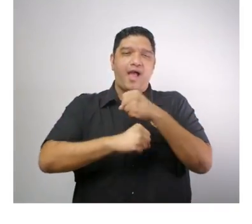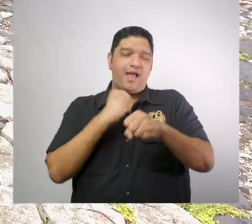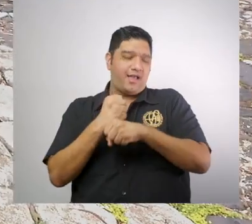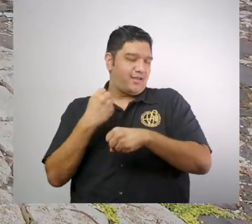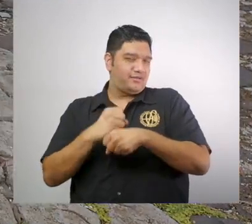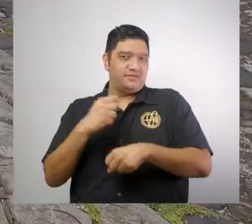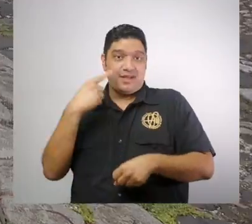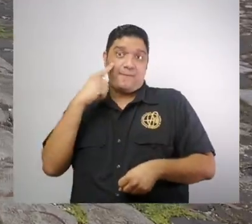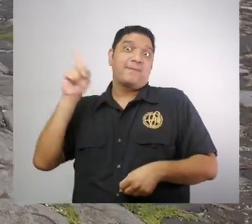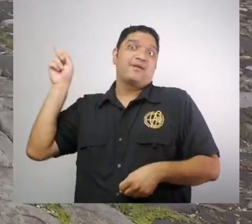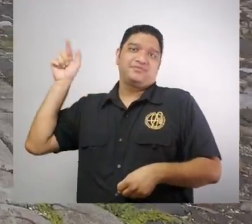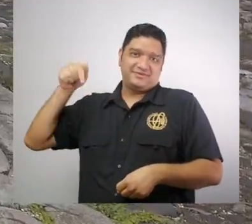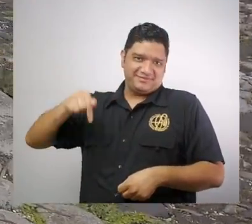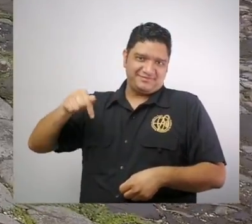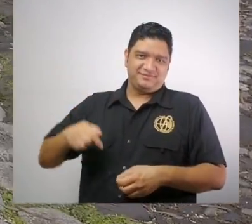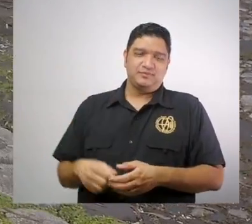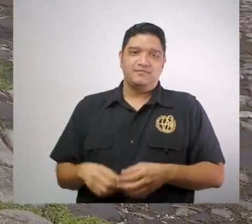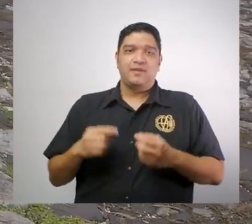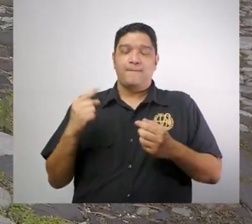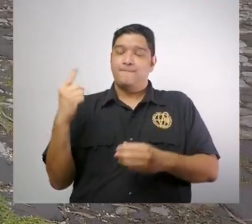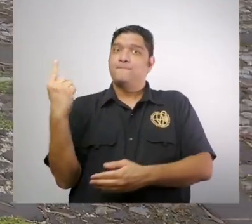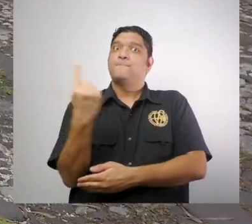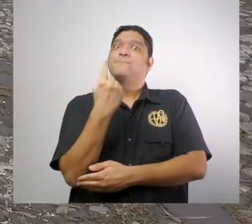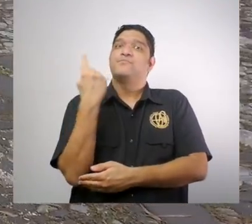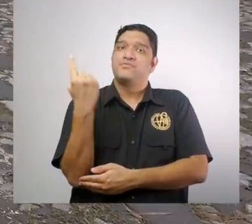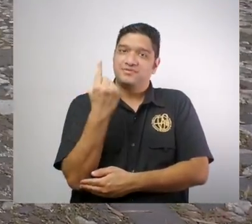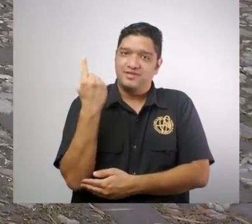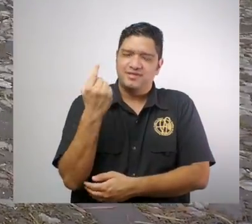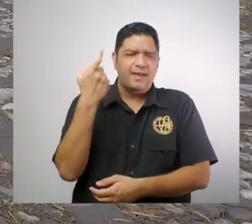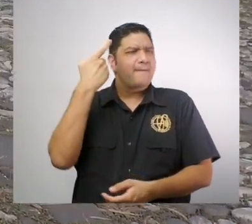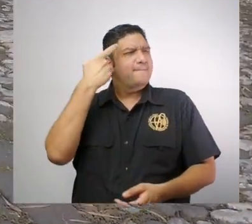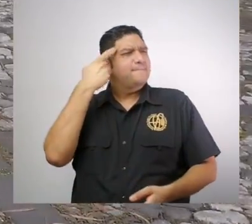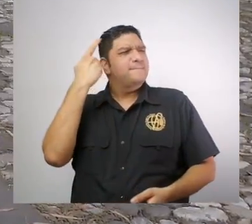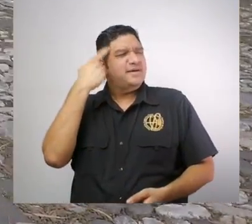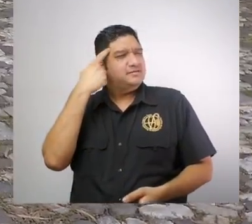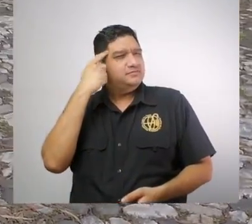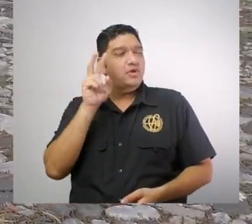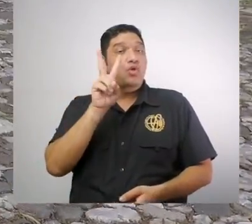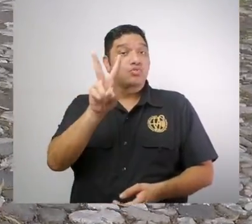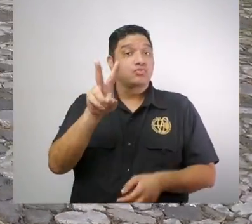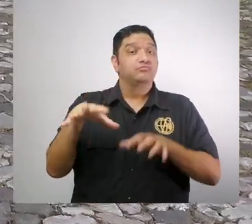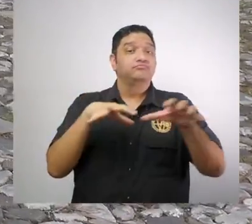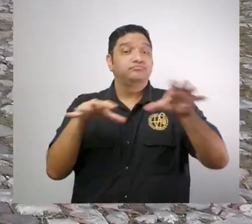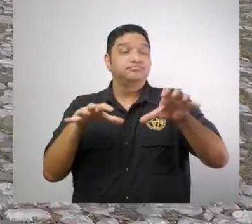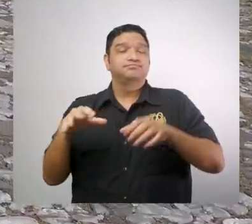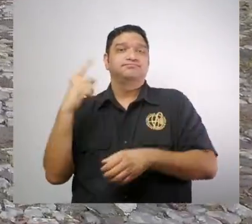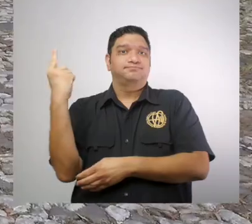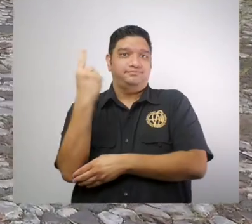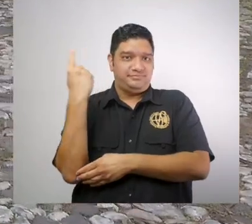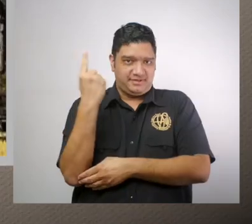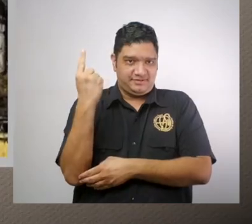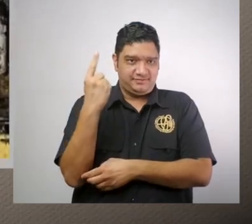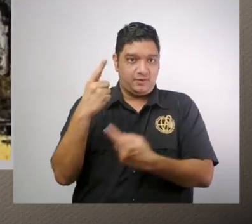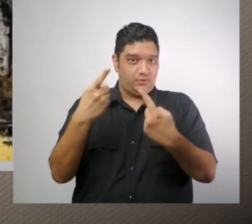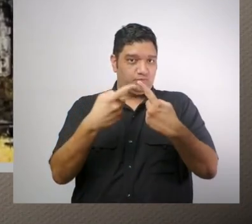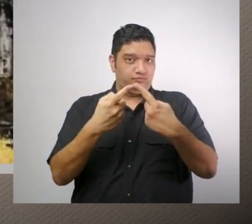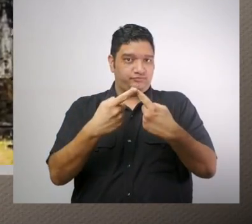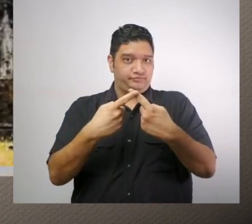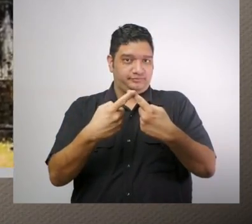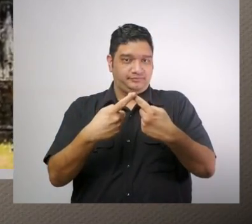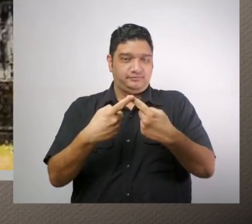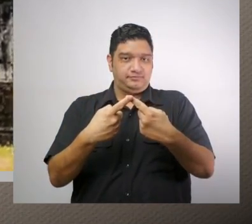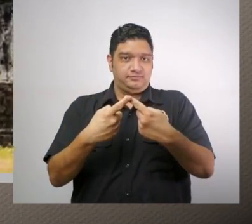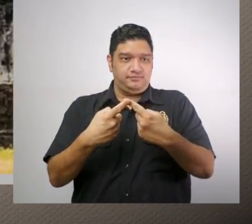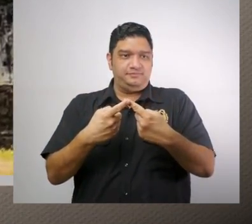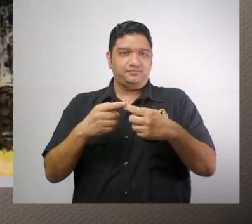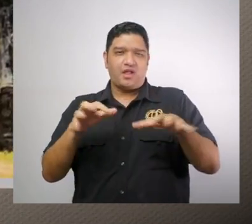días. Pero es muy importante que tomemos en cuenta dos eventos. Uno de ellos, a raíz